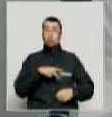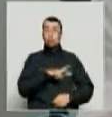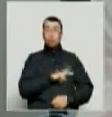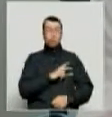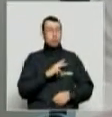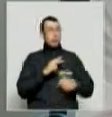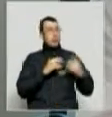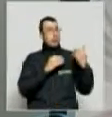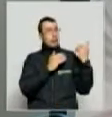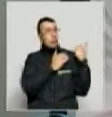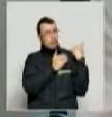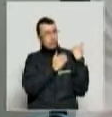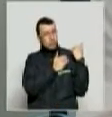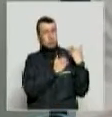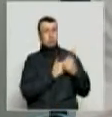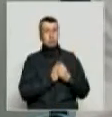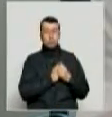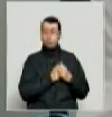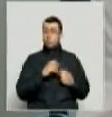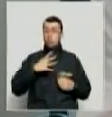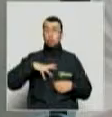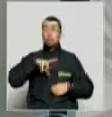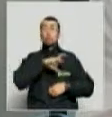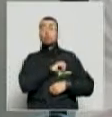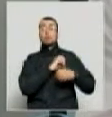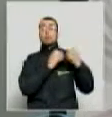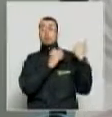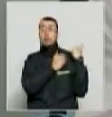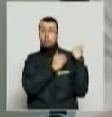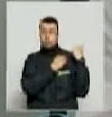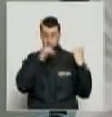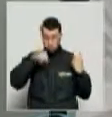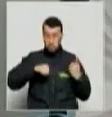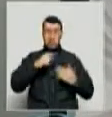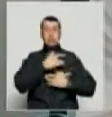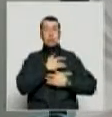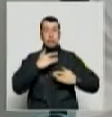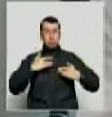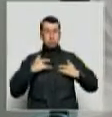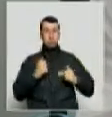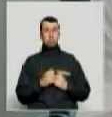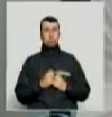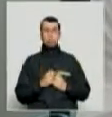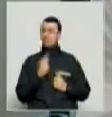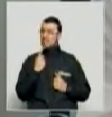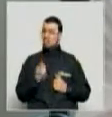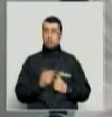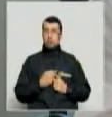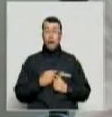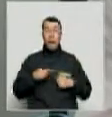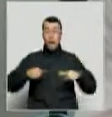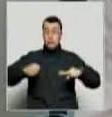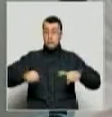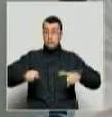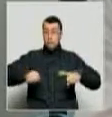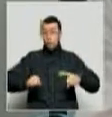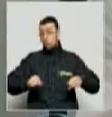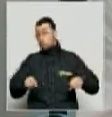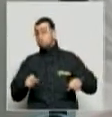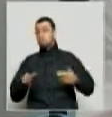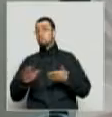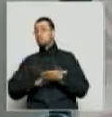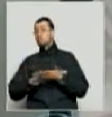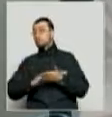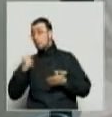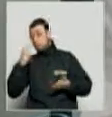responsables de nuestra propia salud. Y entonces la gente dice, voy a llevar la moto a chequeo, voy